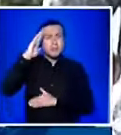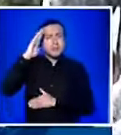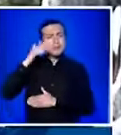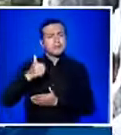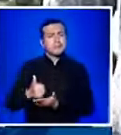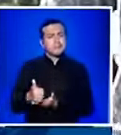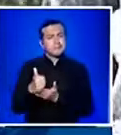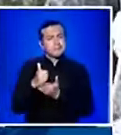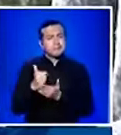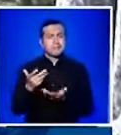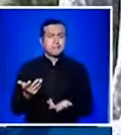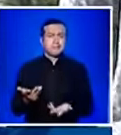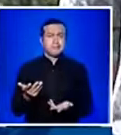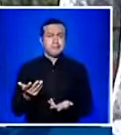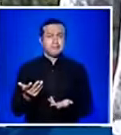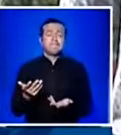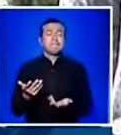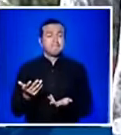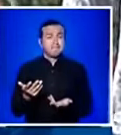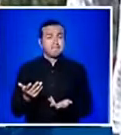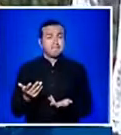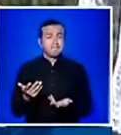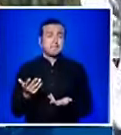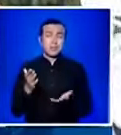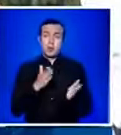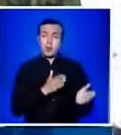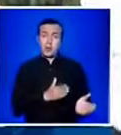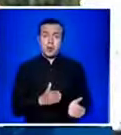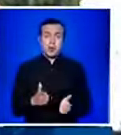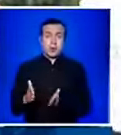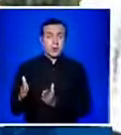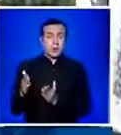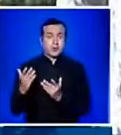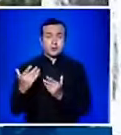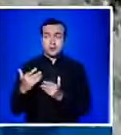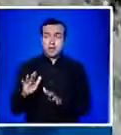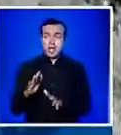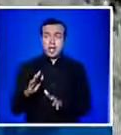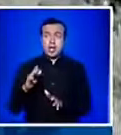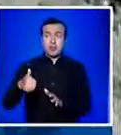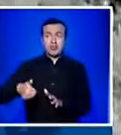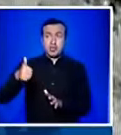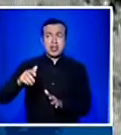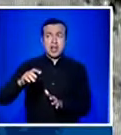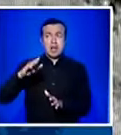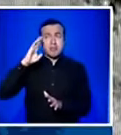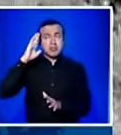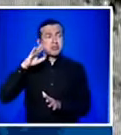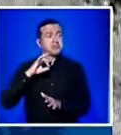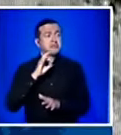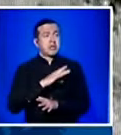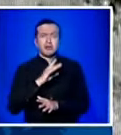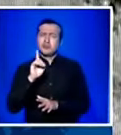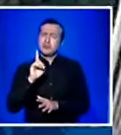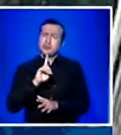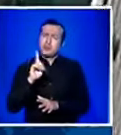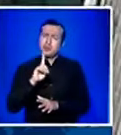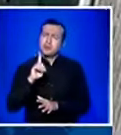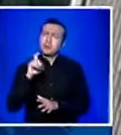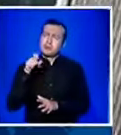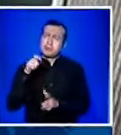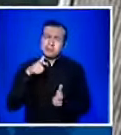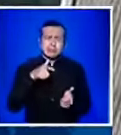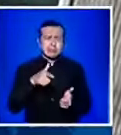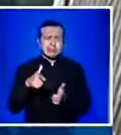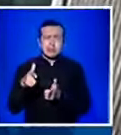¿no? Porque el hecho de que nosotros nos organicemos no significa que la autoridad nos deje de visitar o deje de patrullar. Yo